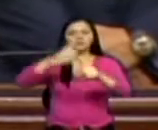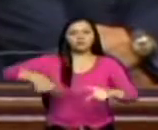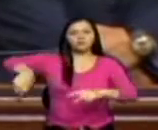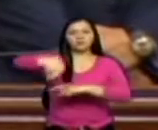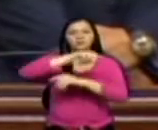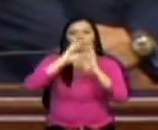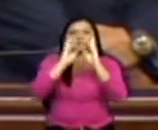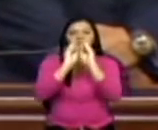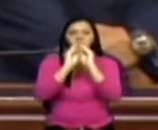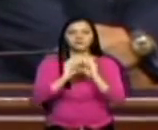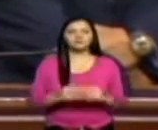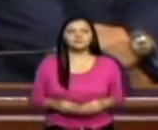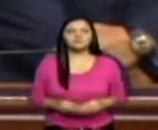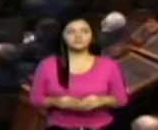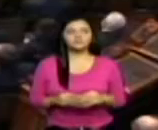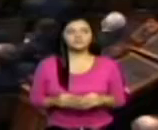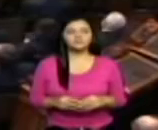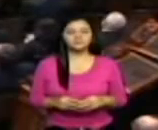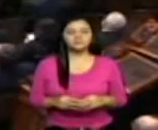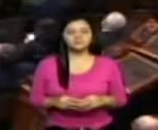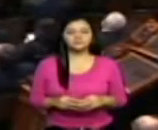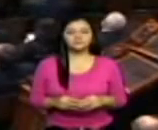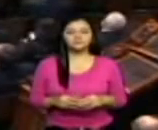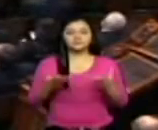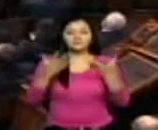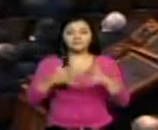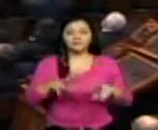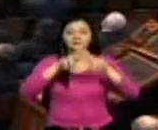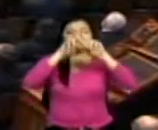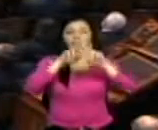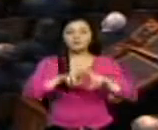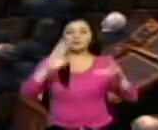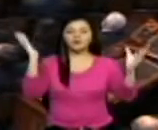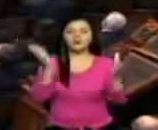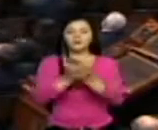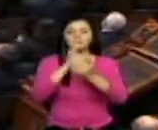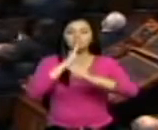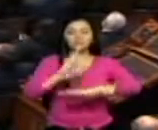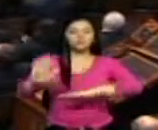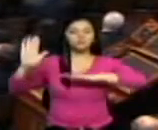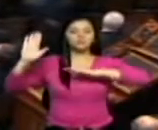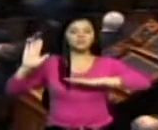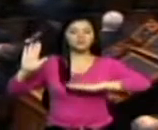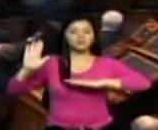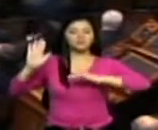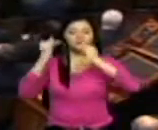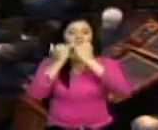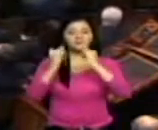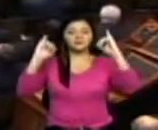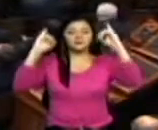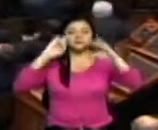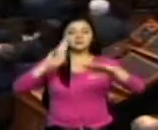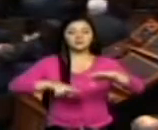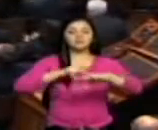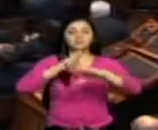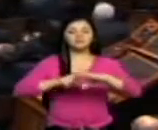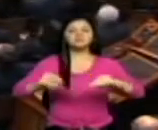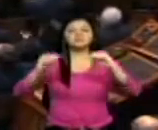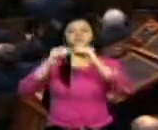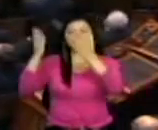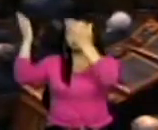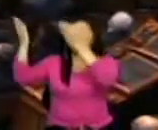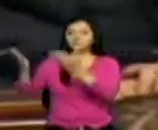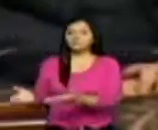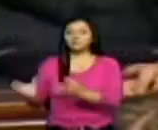Congreso. Se va a dar lectura al acta de la Jura de la Independencia Nacional. Invito a leerla a la